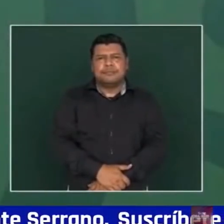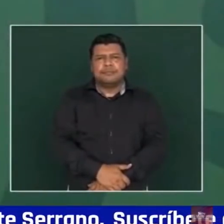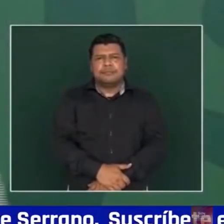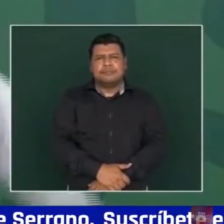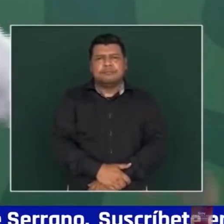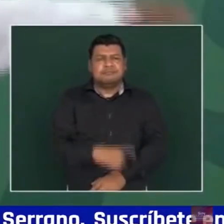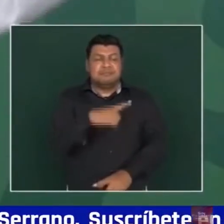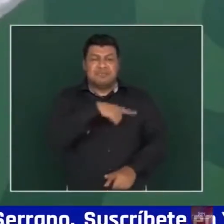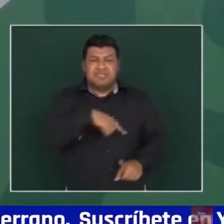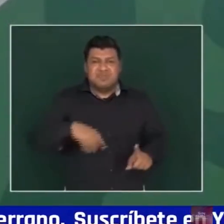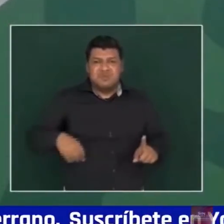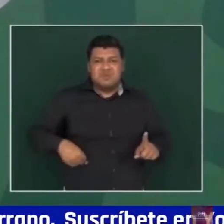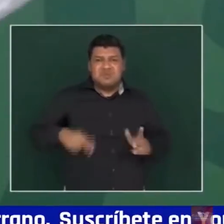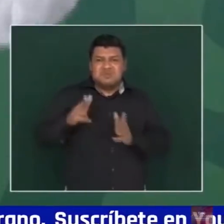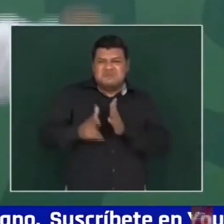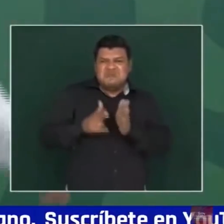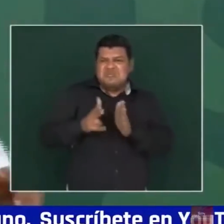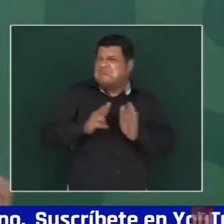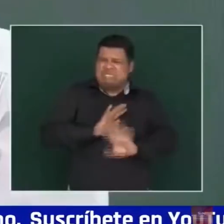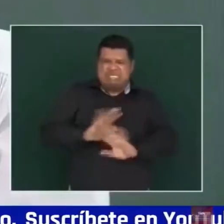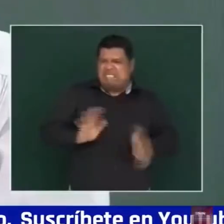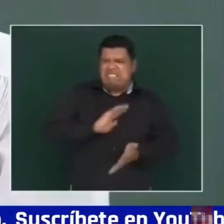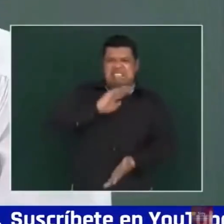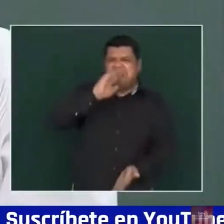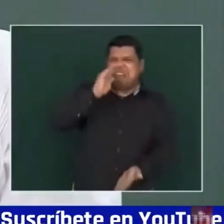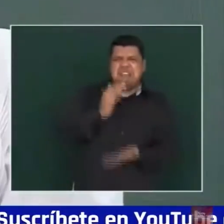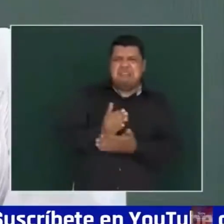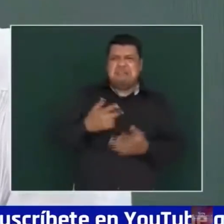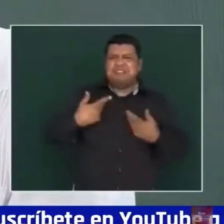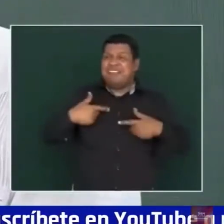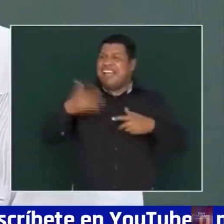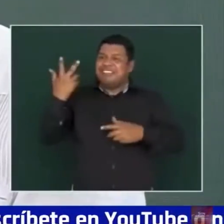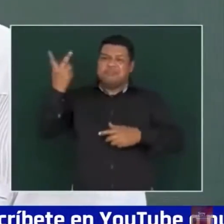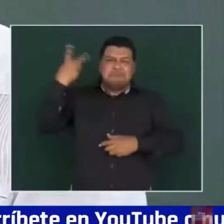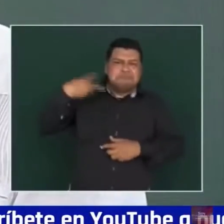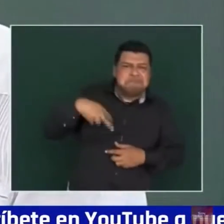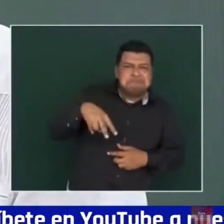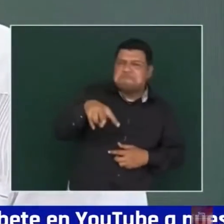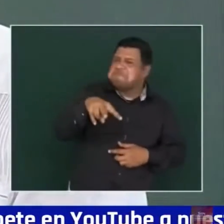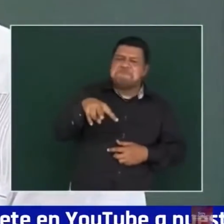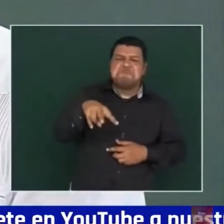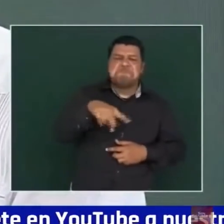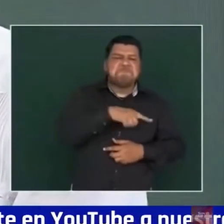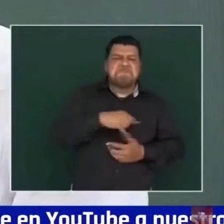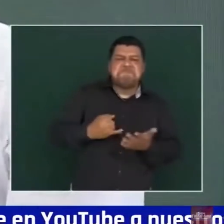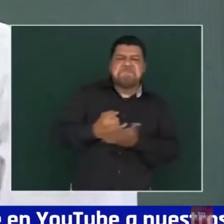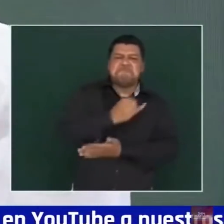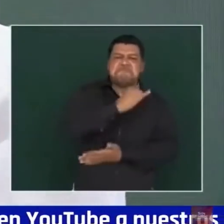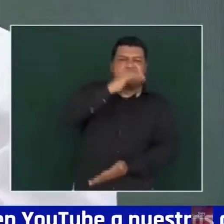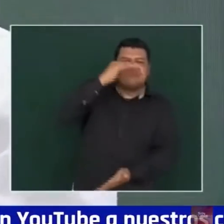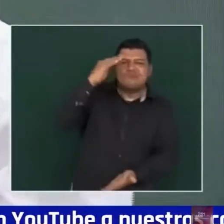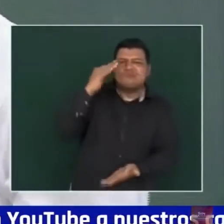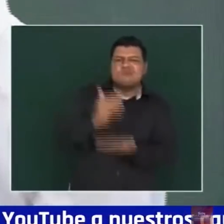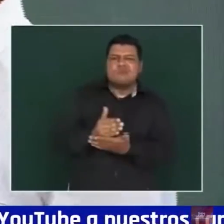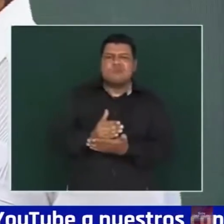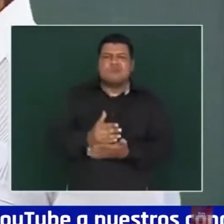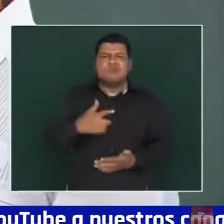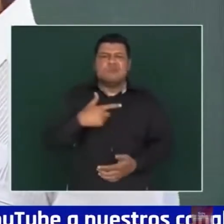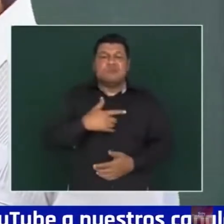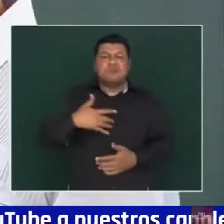gradúa, desde que sale de la UNAM y llega al Instituto de Pueblos